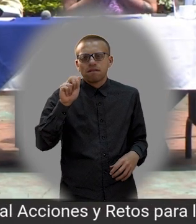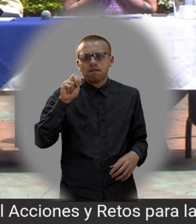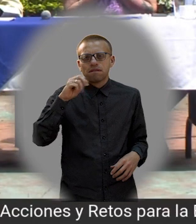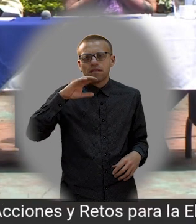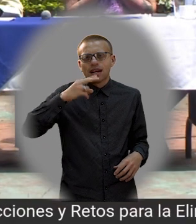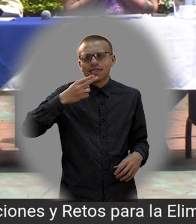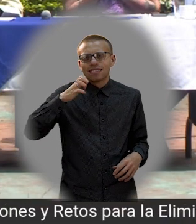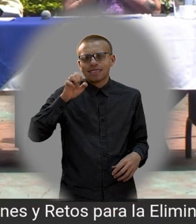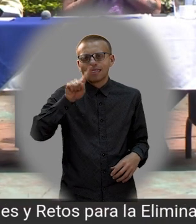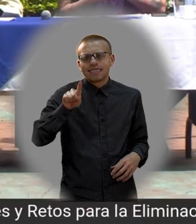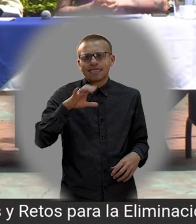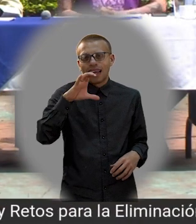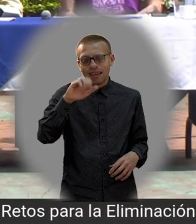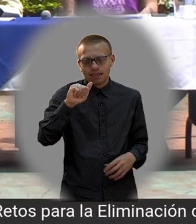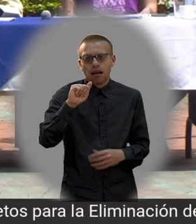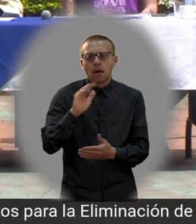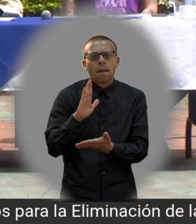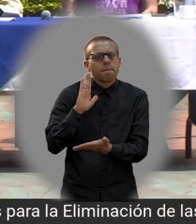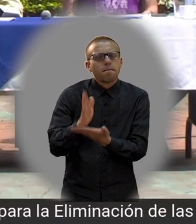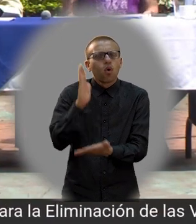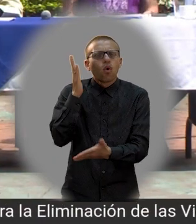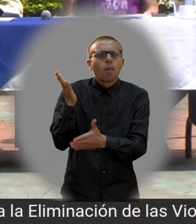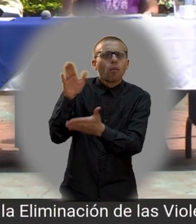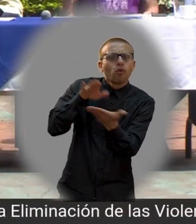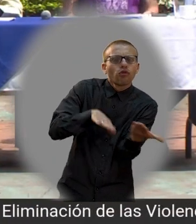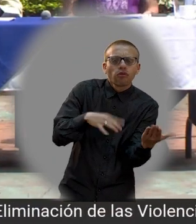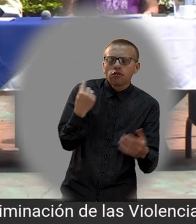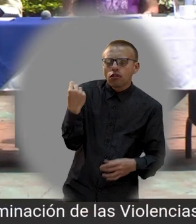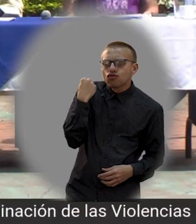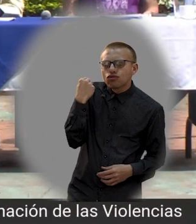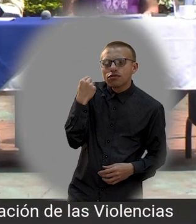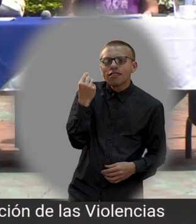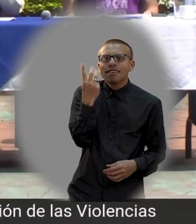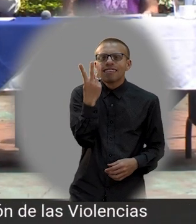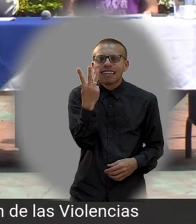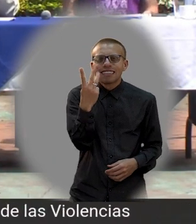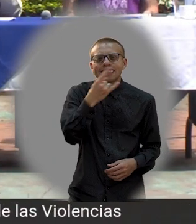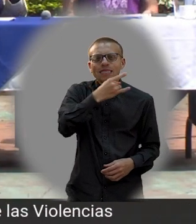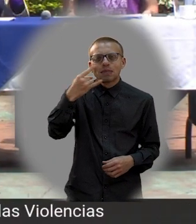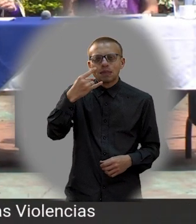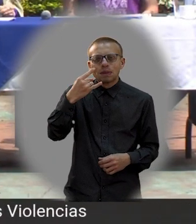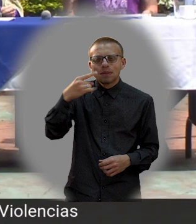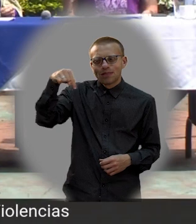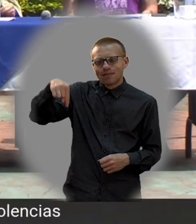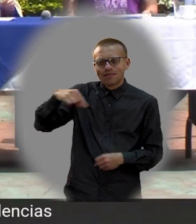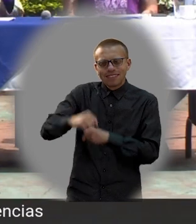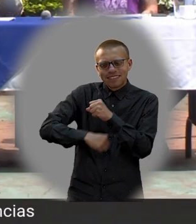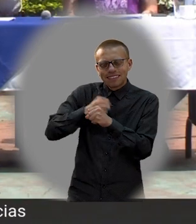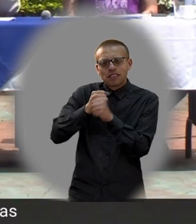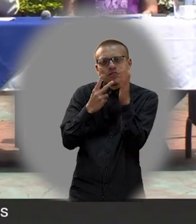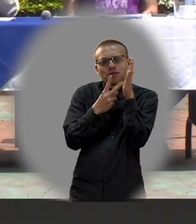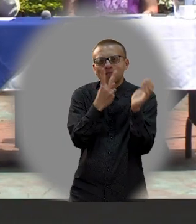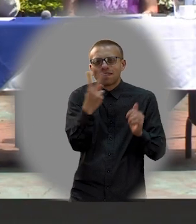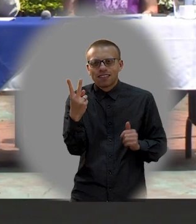falleció justamente el 3 de marzo de este año. Entonces, pues la llevamos